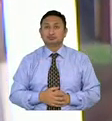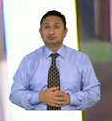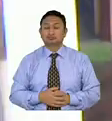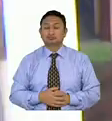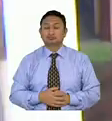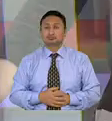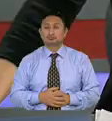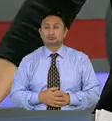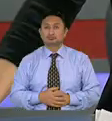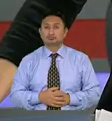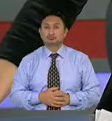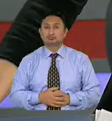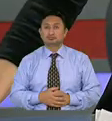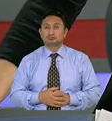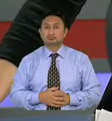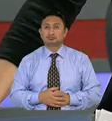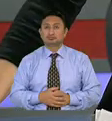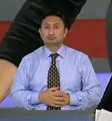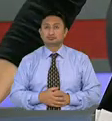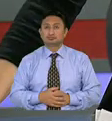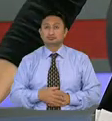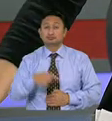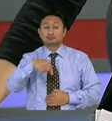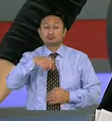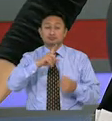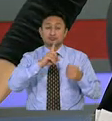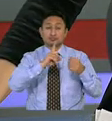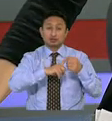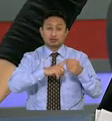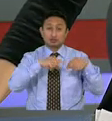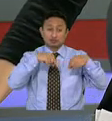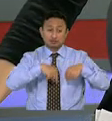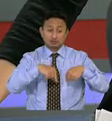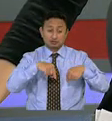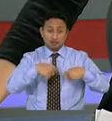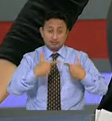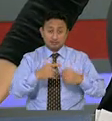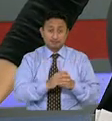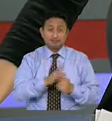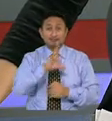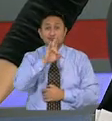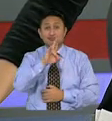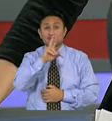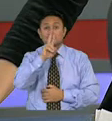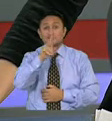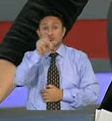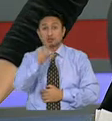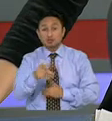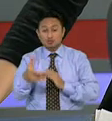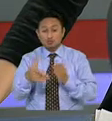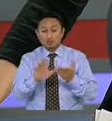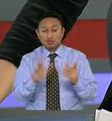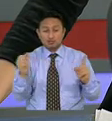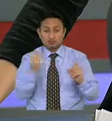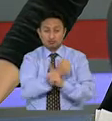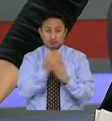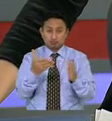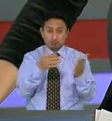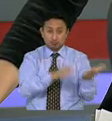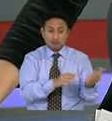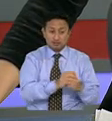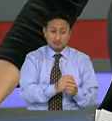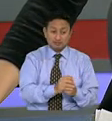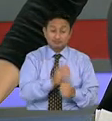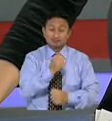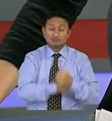Escobar. En el Distrito Metropolitano de Quito ascienden a 72 las muertes violentas, 4 más que